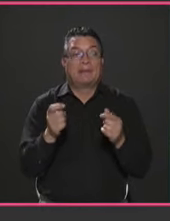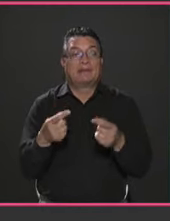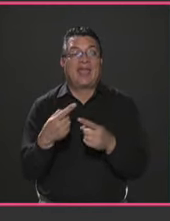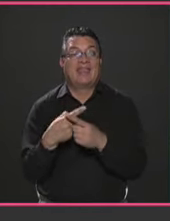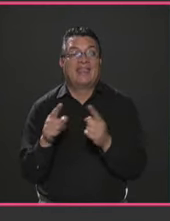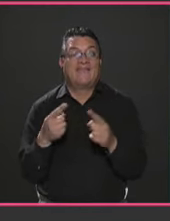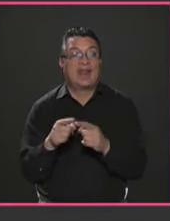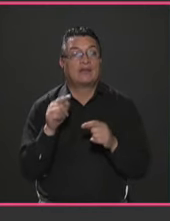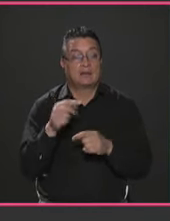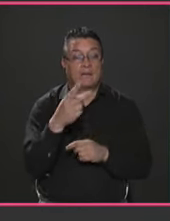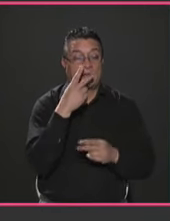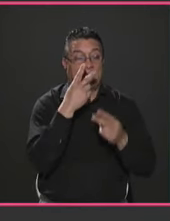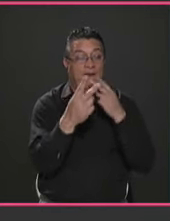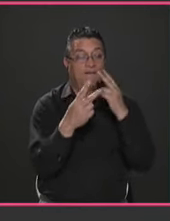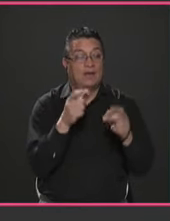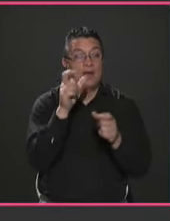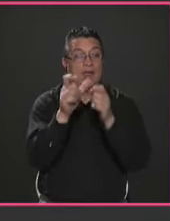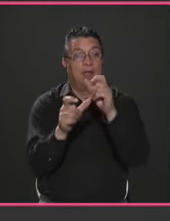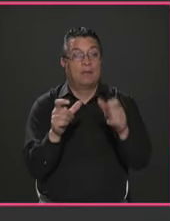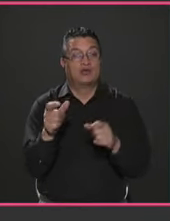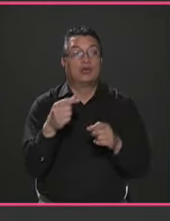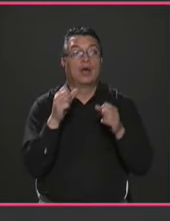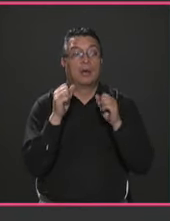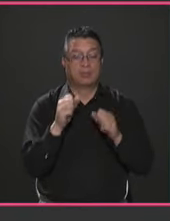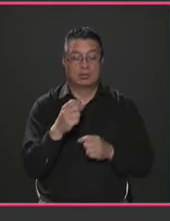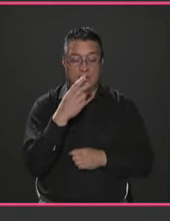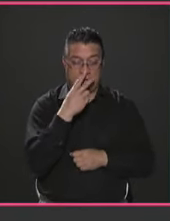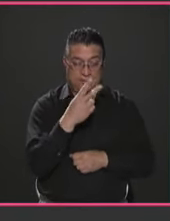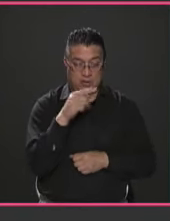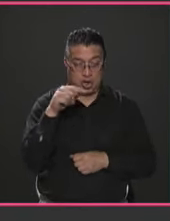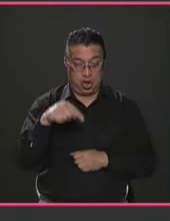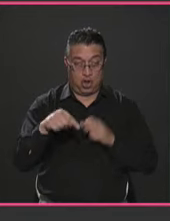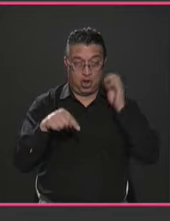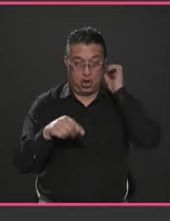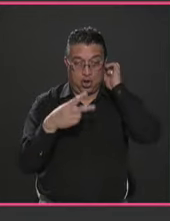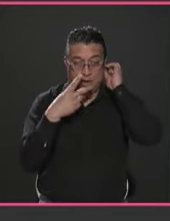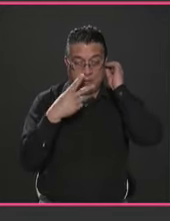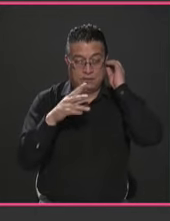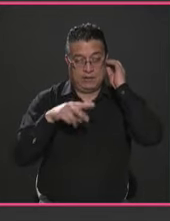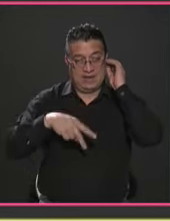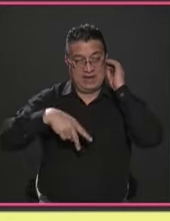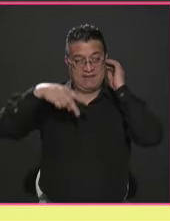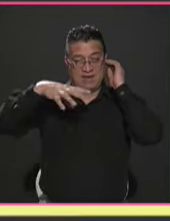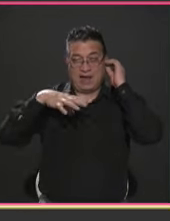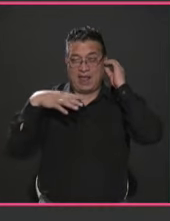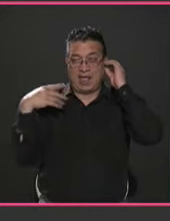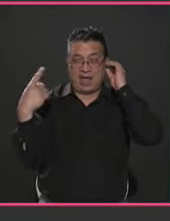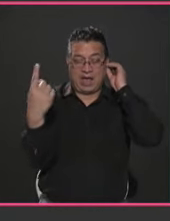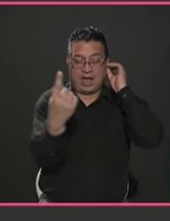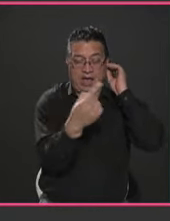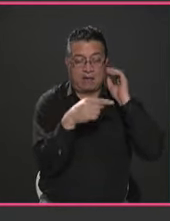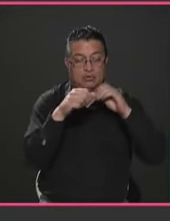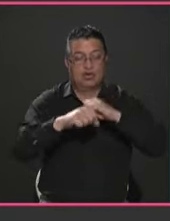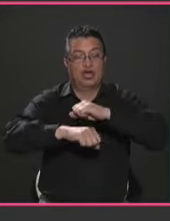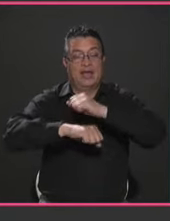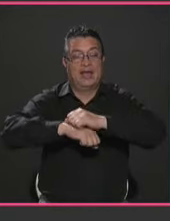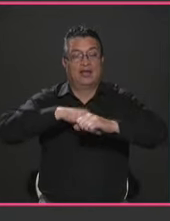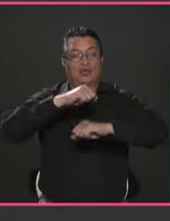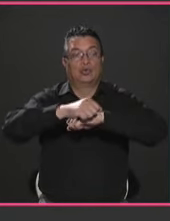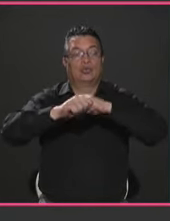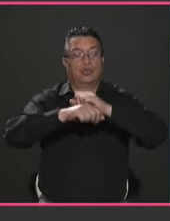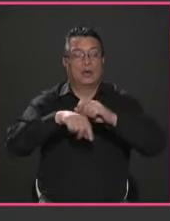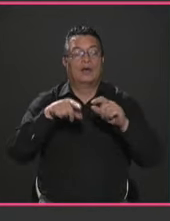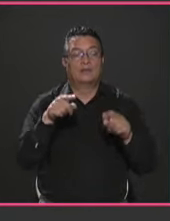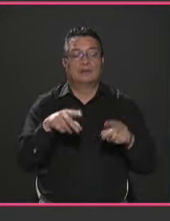podemos ver a este tipo de personas y lo que me gustaría sugerir hoy a nivel amplio de estructura Es que la